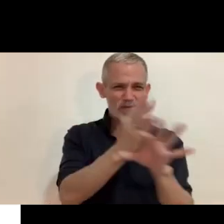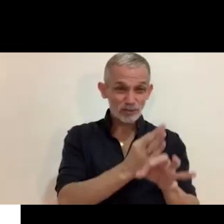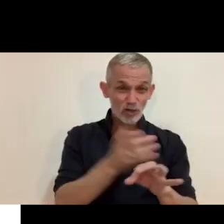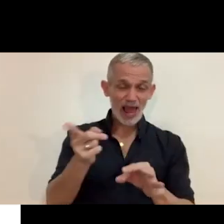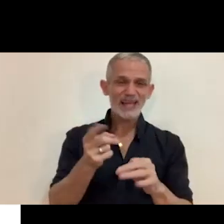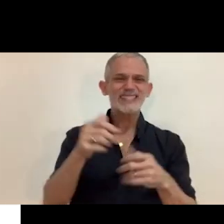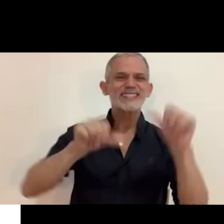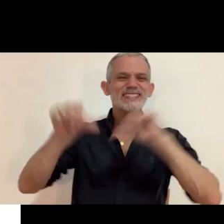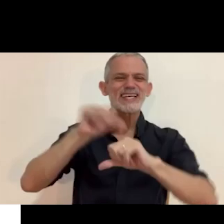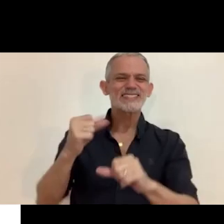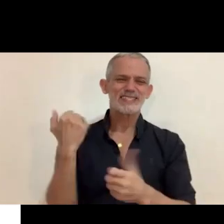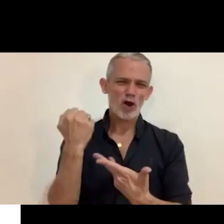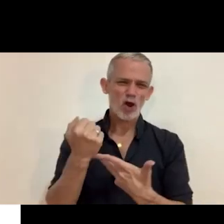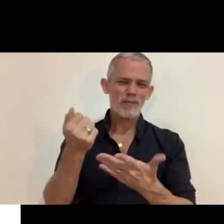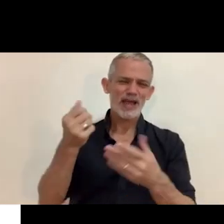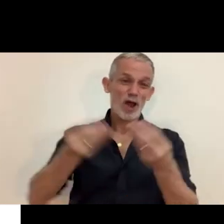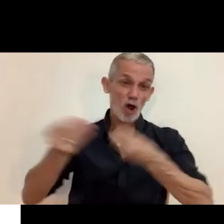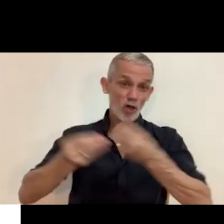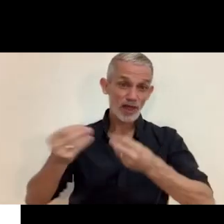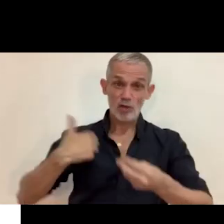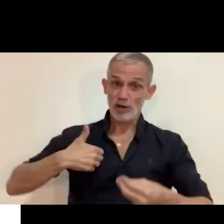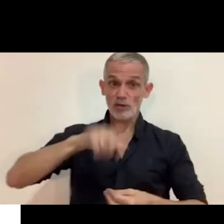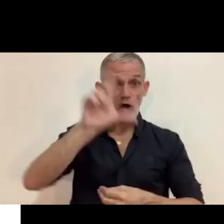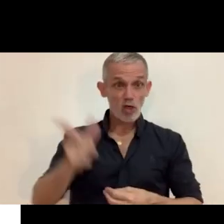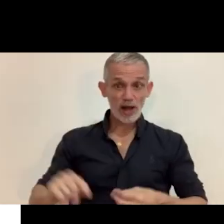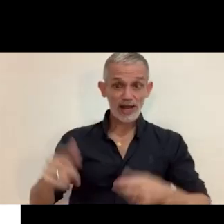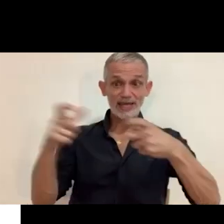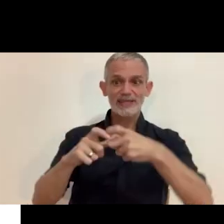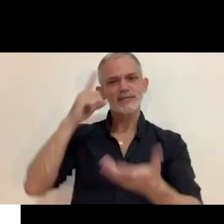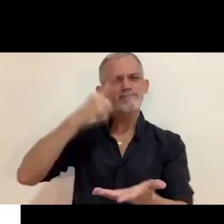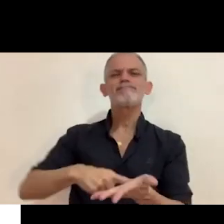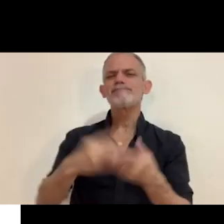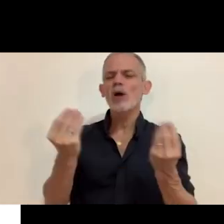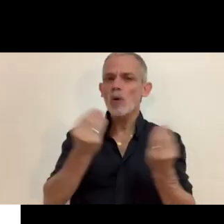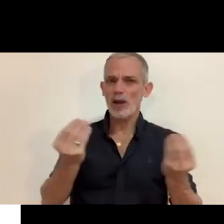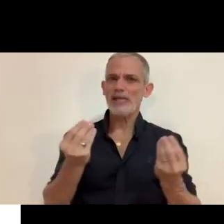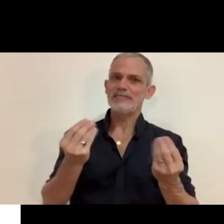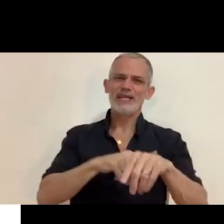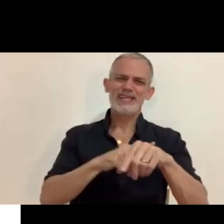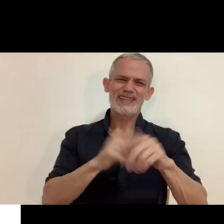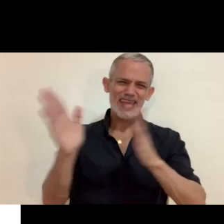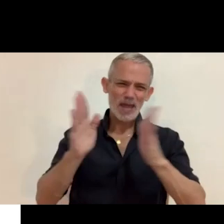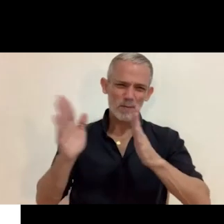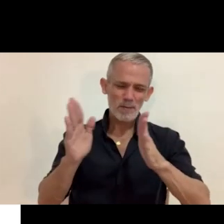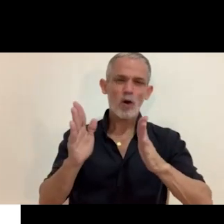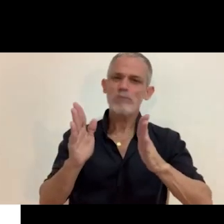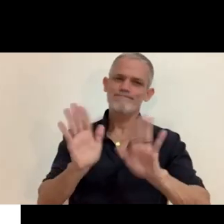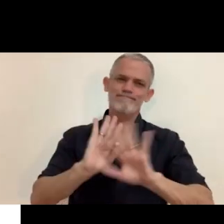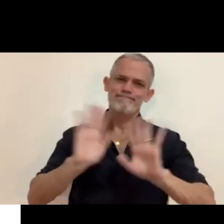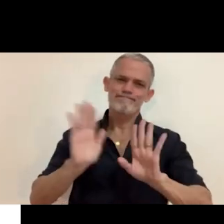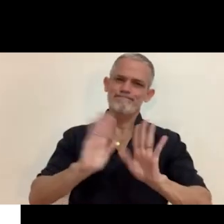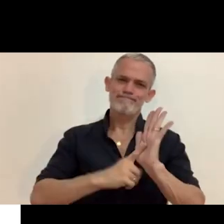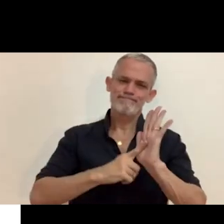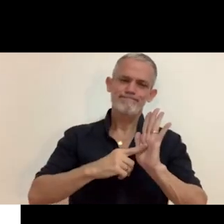ciencias económicas del país, se ha decidido momentáneamente suspender la aplicación